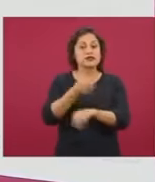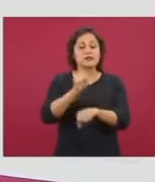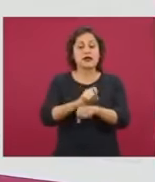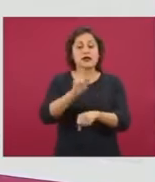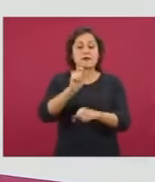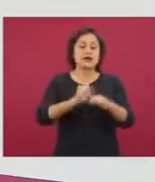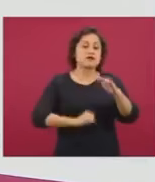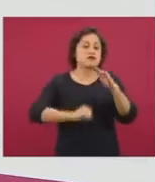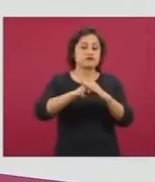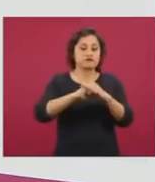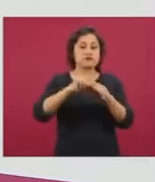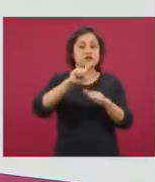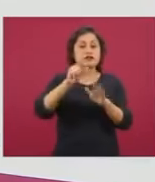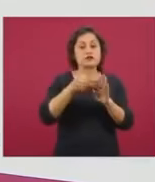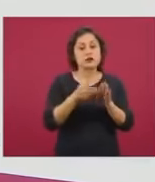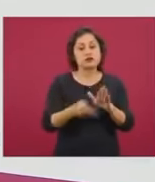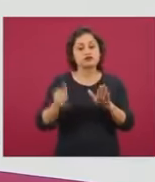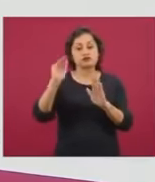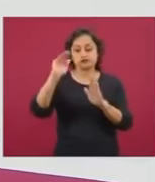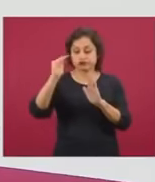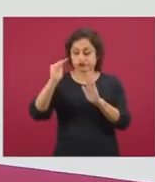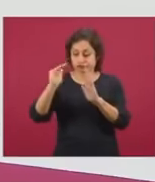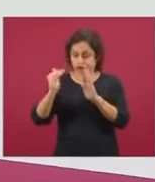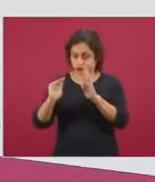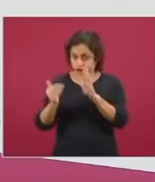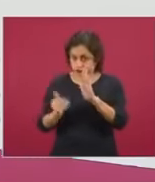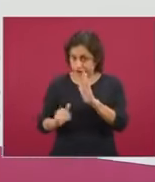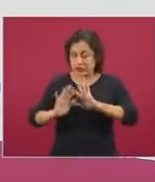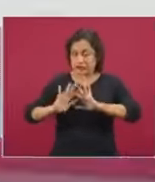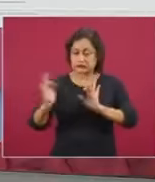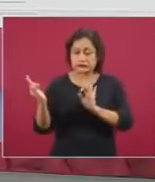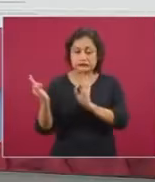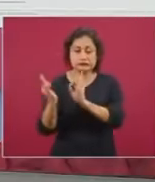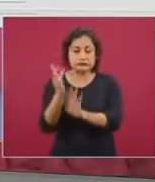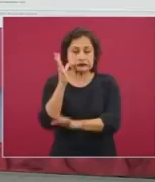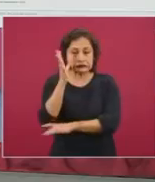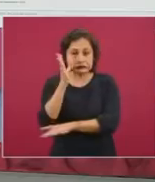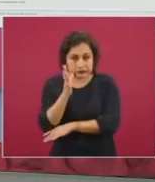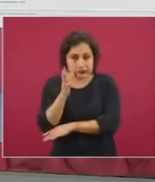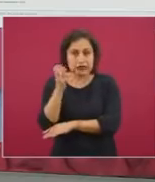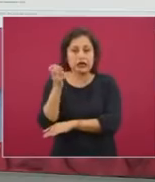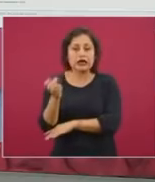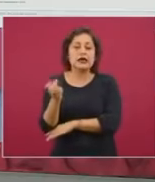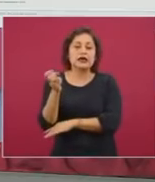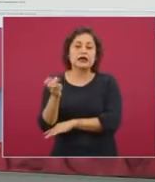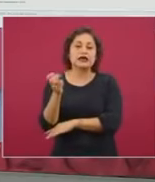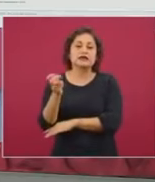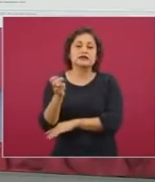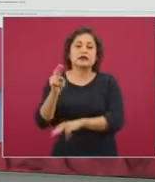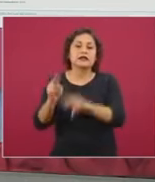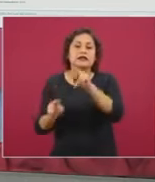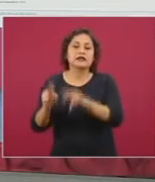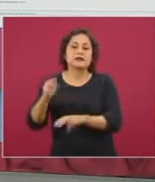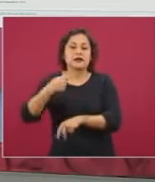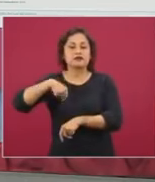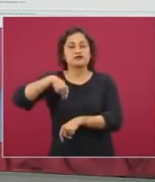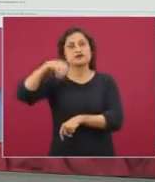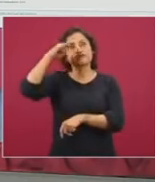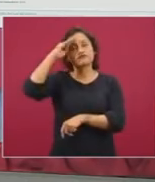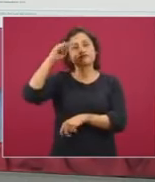20 prácticamente ha ido descendiendo y ya está muy cerca del nivel de lo esperado de acuerdo a los últimos 5